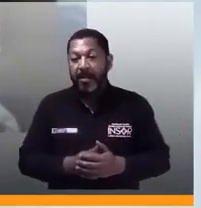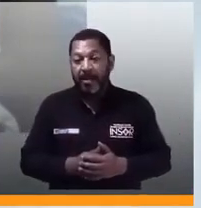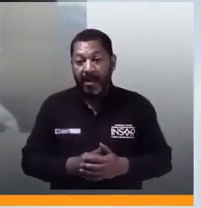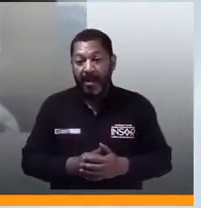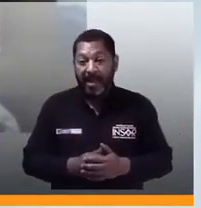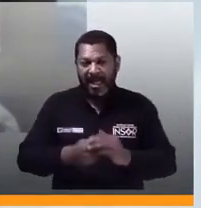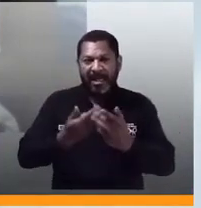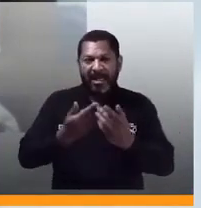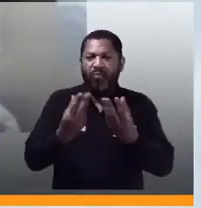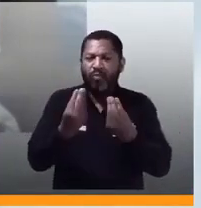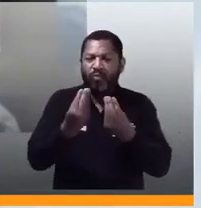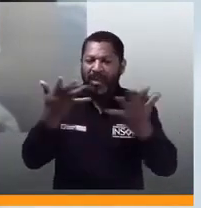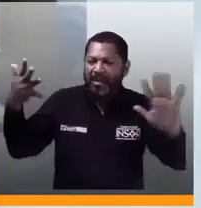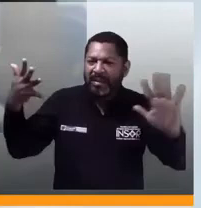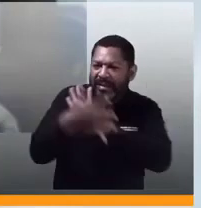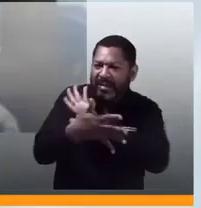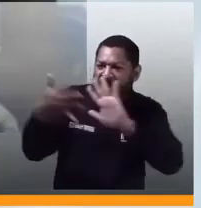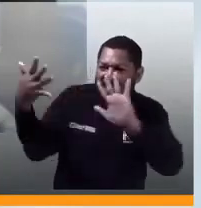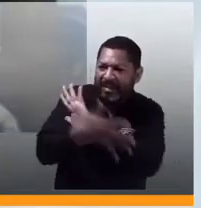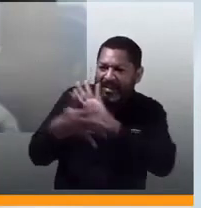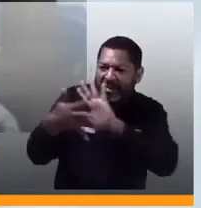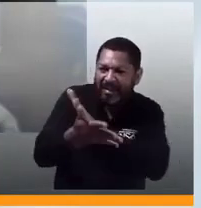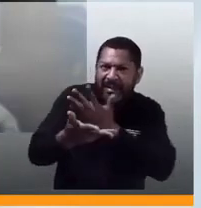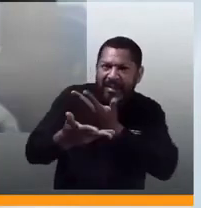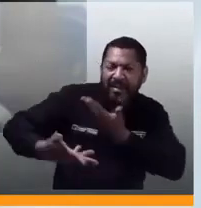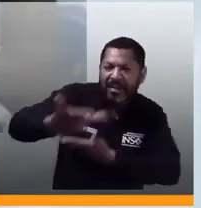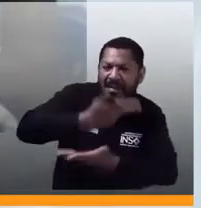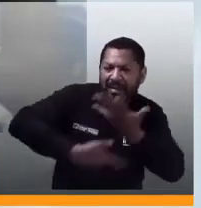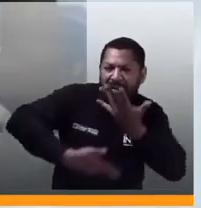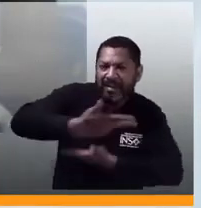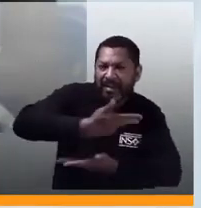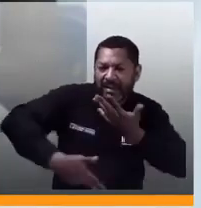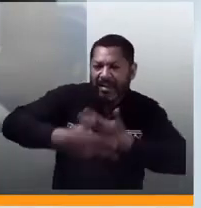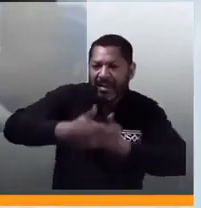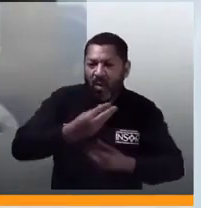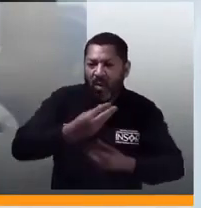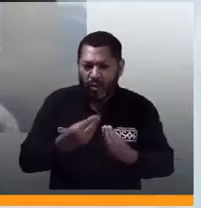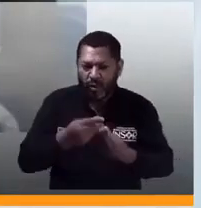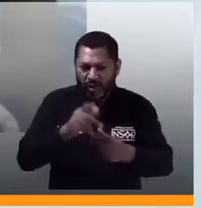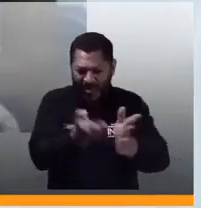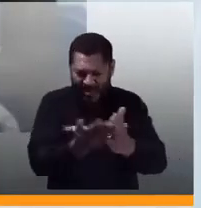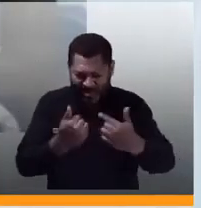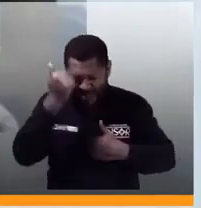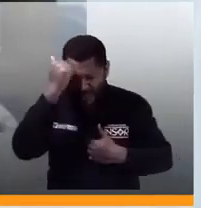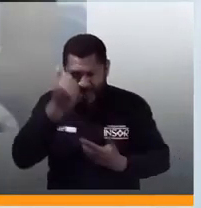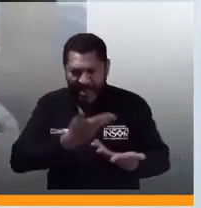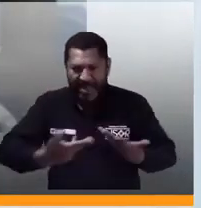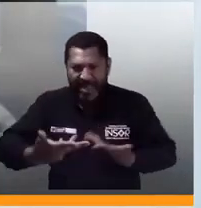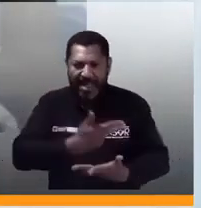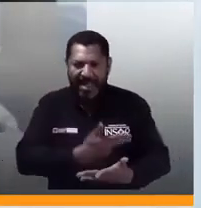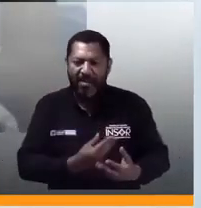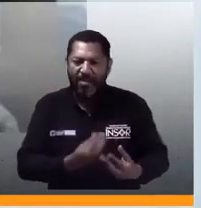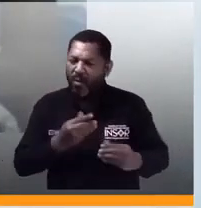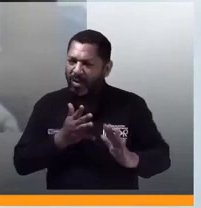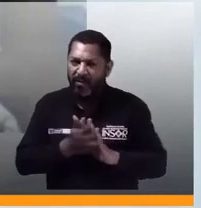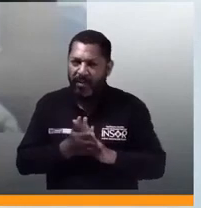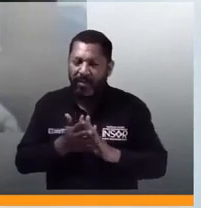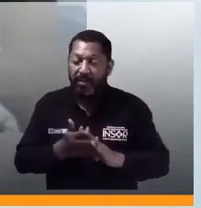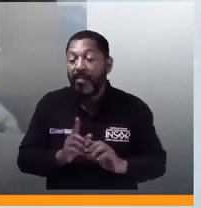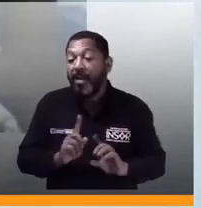de información que estamos intercambiando con el estudiante, no nos permite